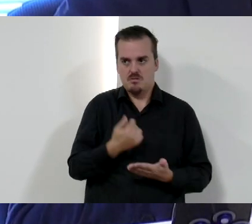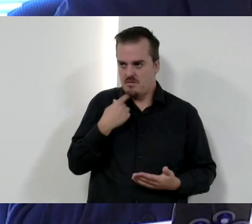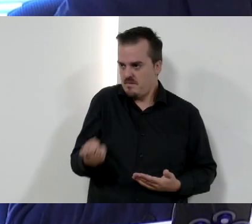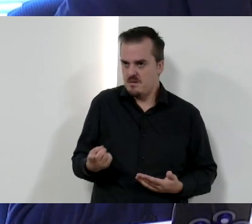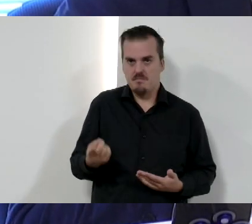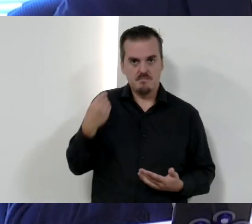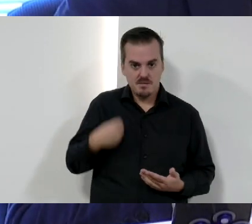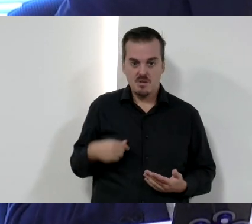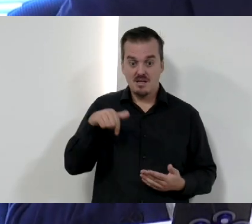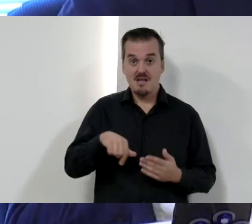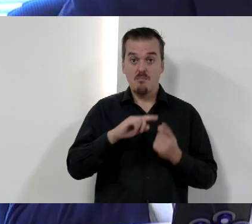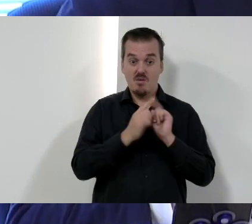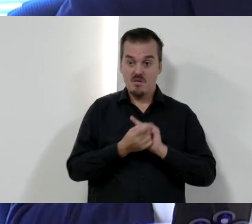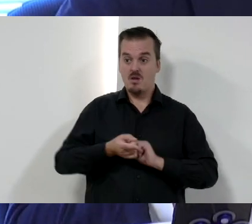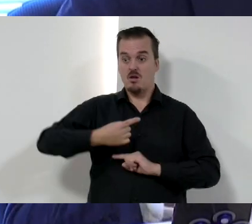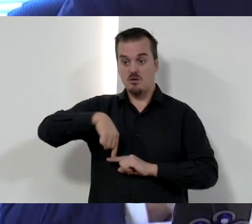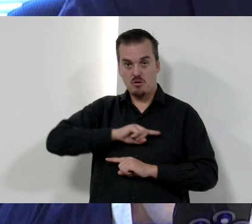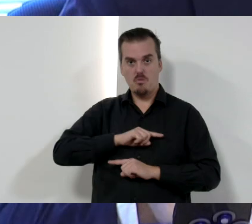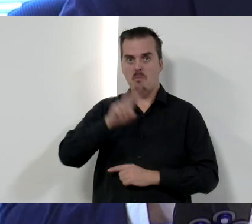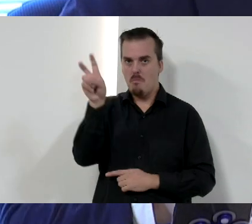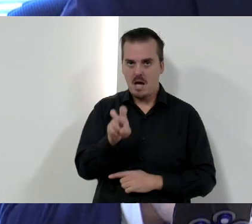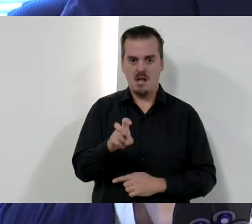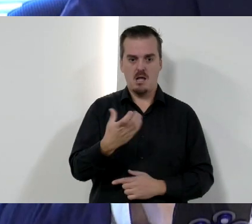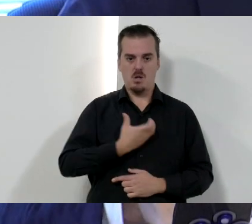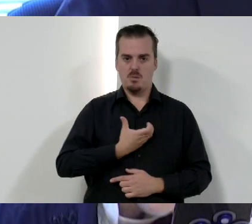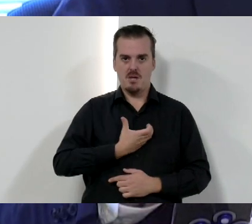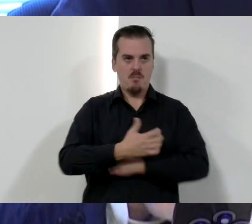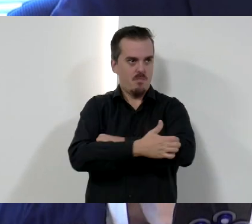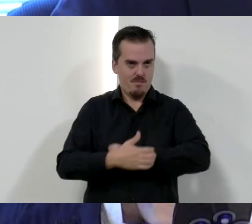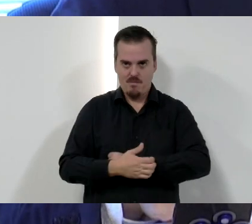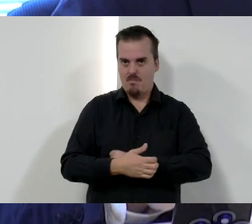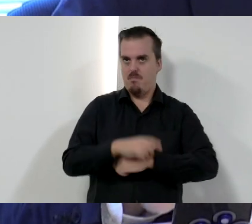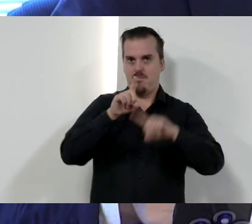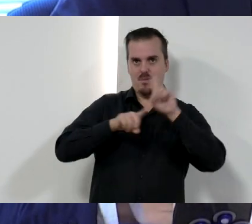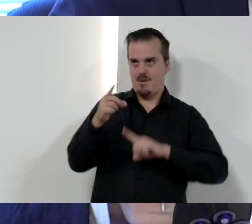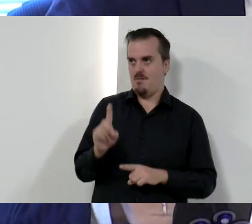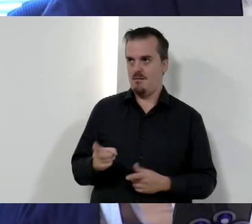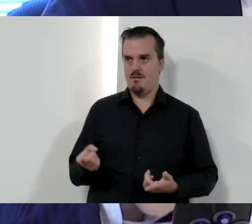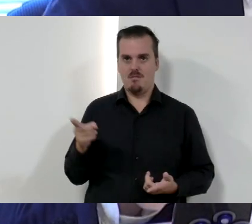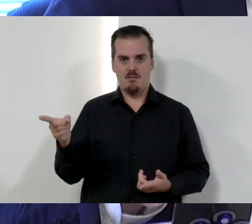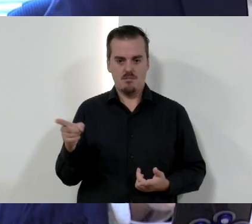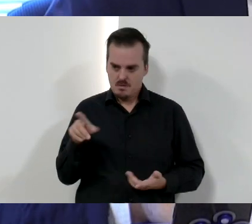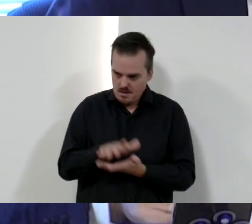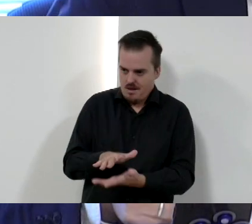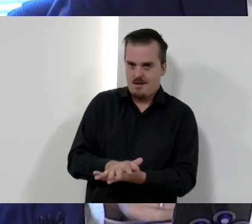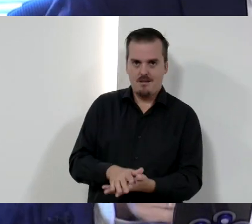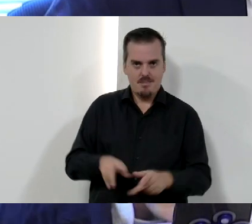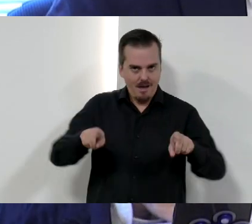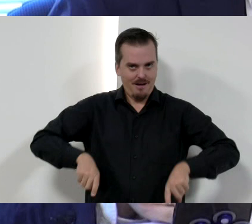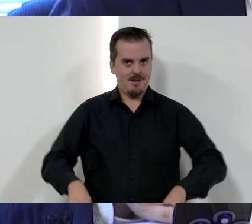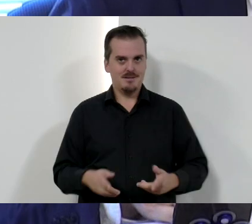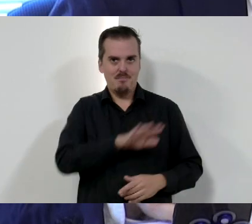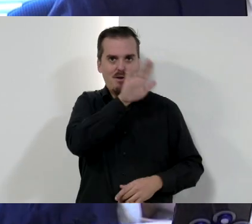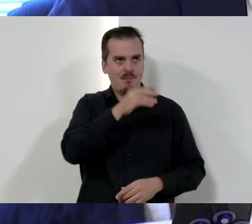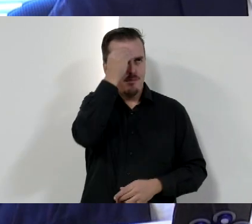esta modificación que nosotros proponemos es factible y el ayuntamiento no se va a arruinar. Así que descanse tranquilo que no va a haber ningún tipo de problemas.